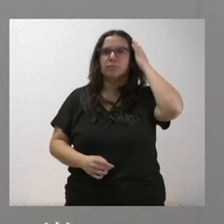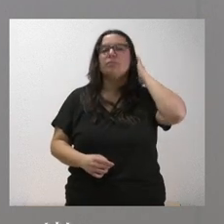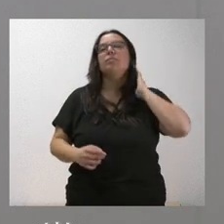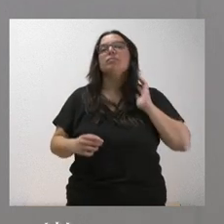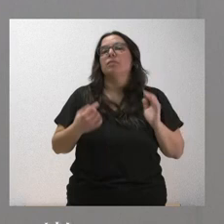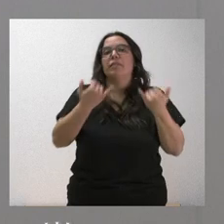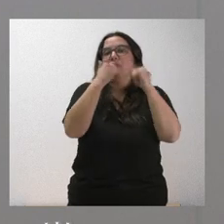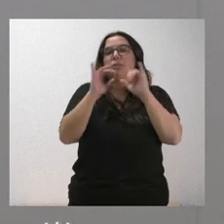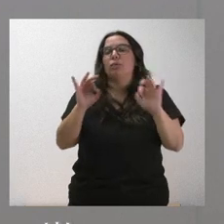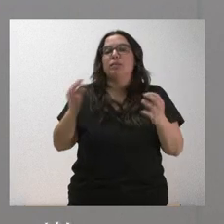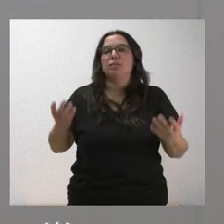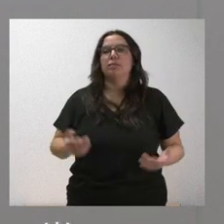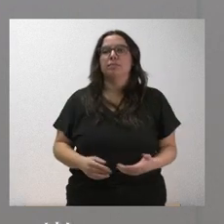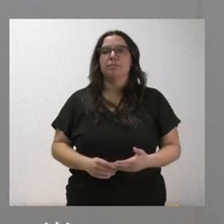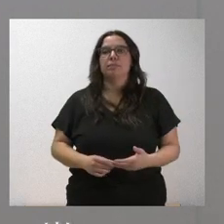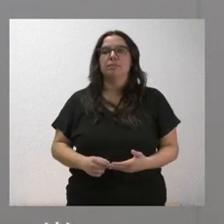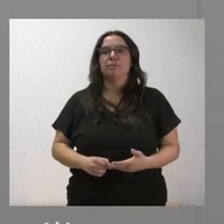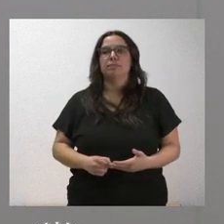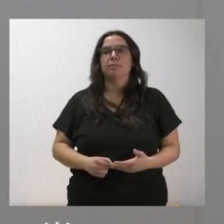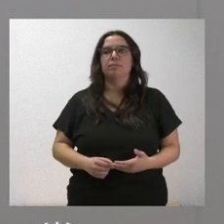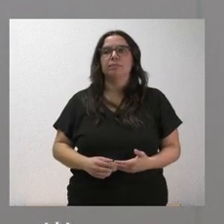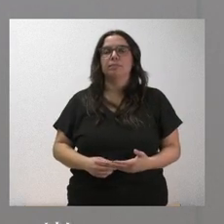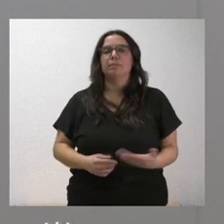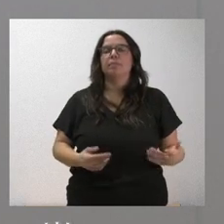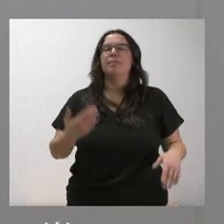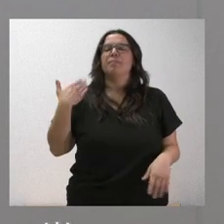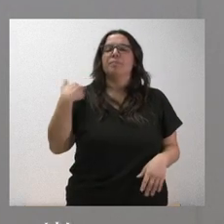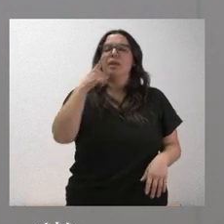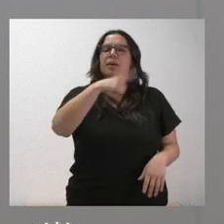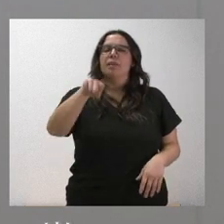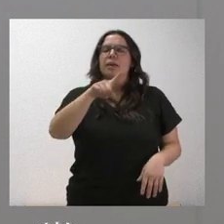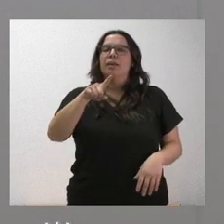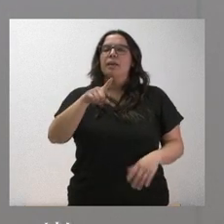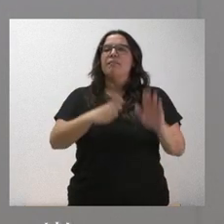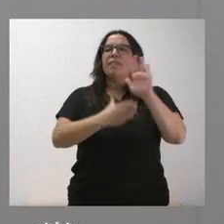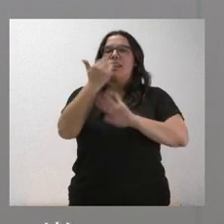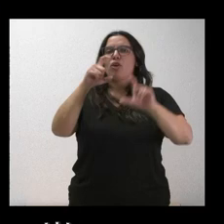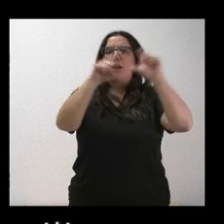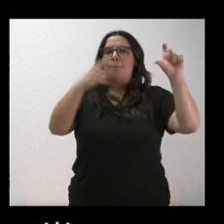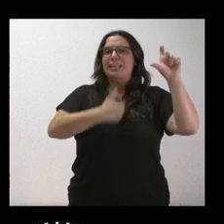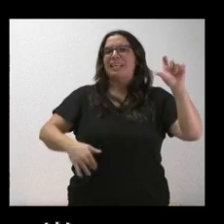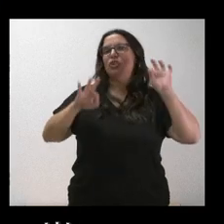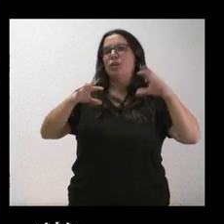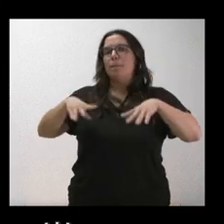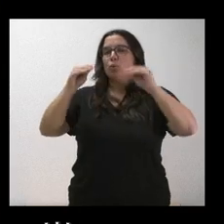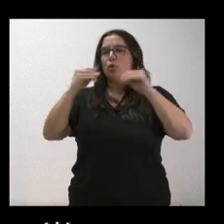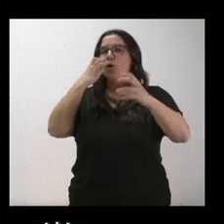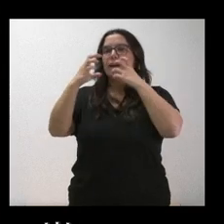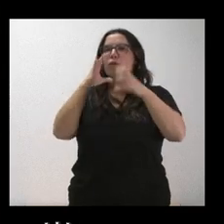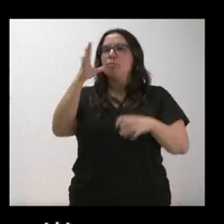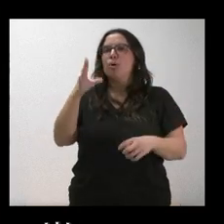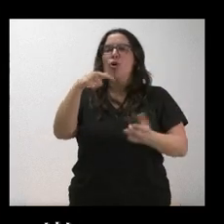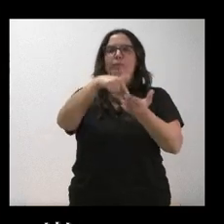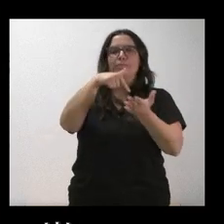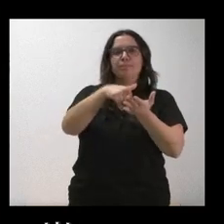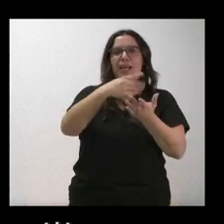días festivos Sí portavoz ayer se quejaban desde la federación de empresarios burgaleses de que la falta de incentivos Fiscales